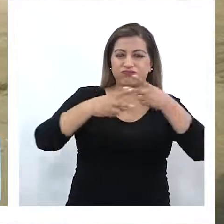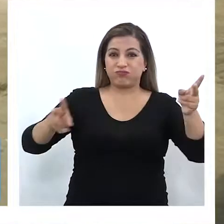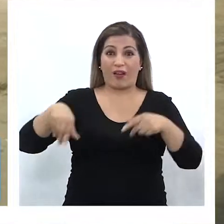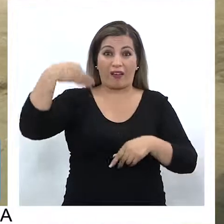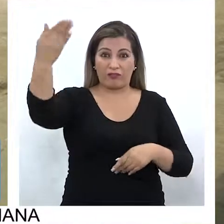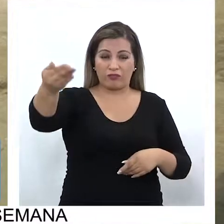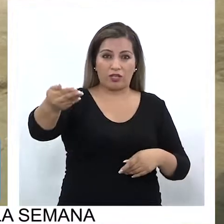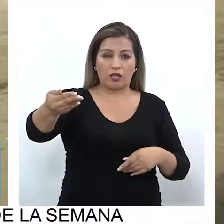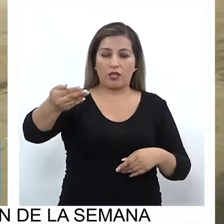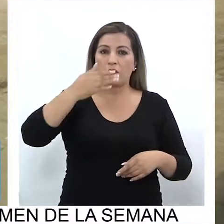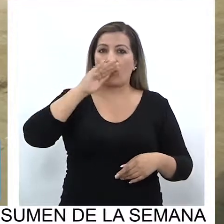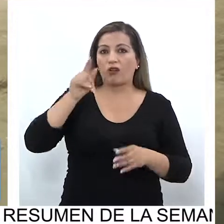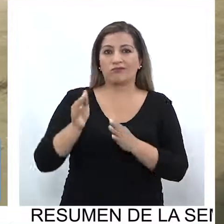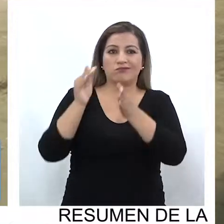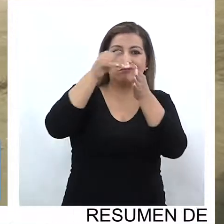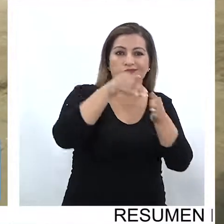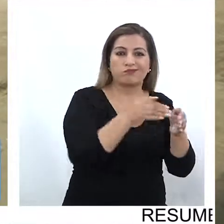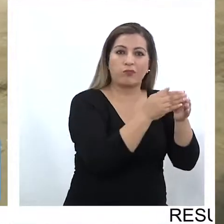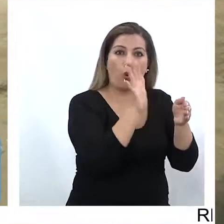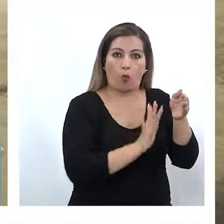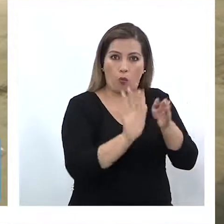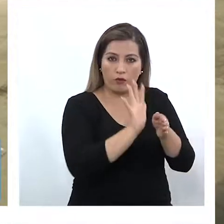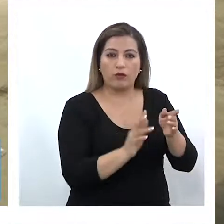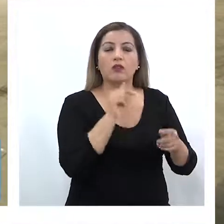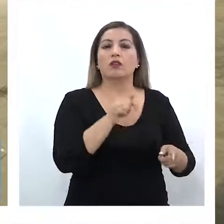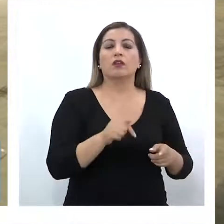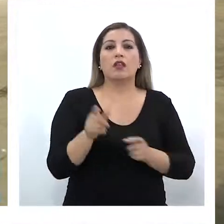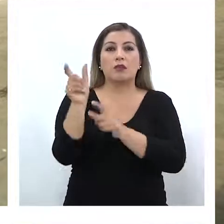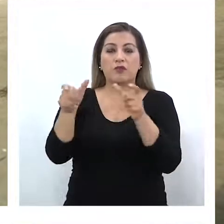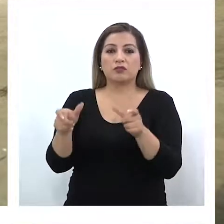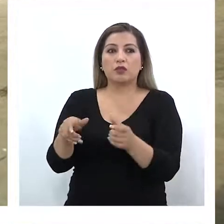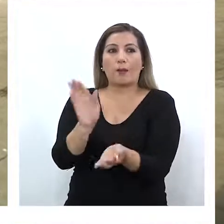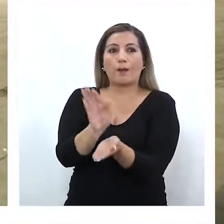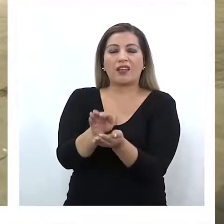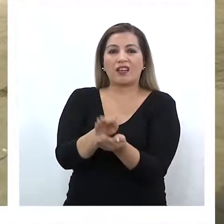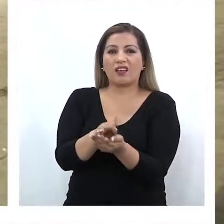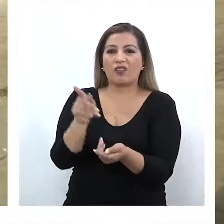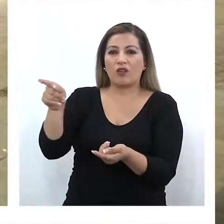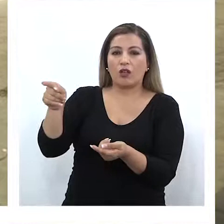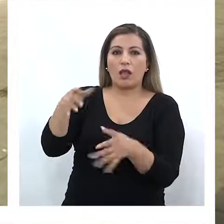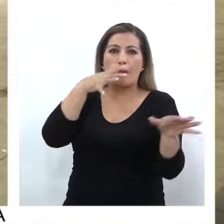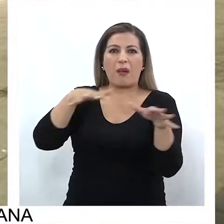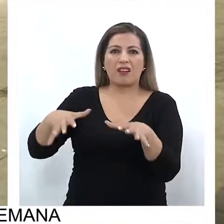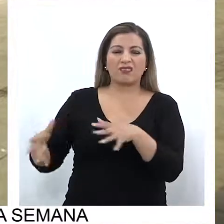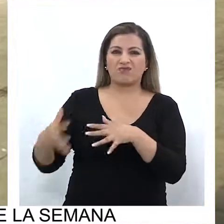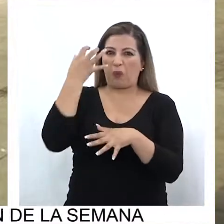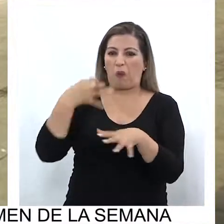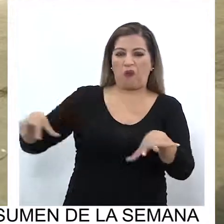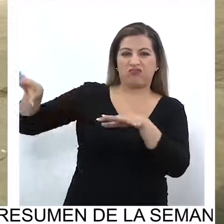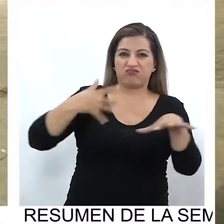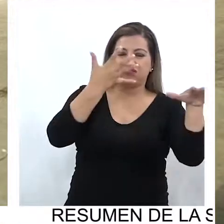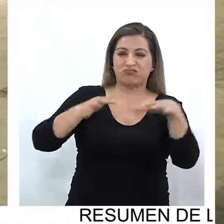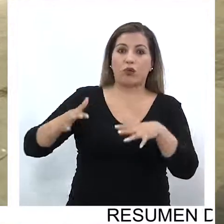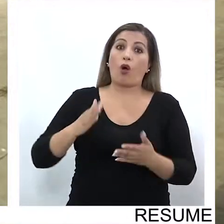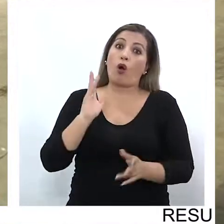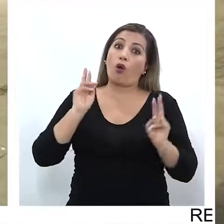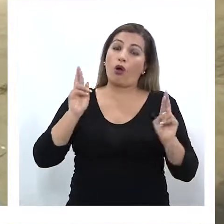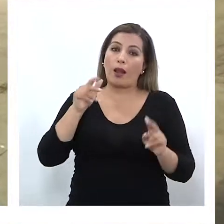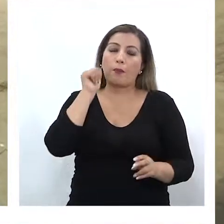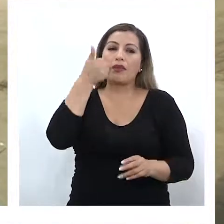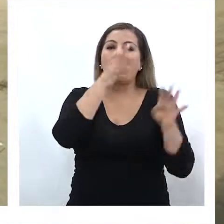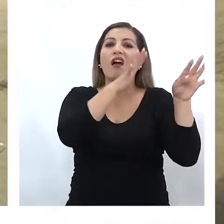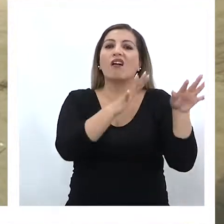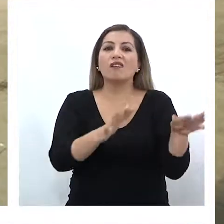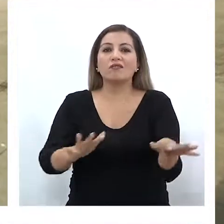afuera, tuvieron que varar. Y los mariscadores, tú lo ves como está la mar, un poquito agitada, ojalá de aquí a mañana se quede